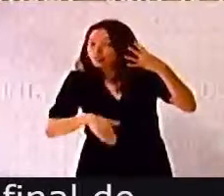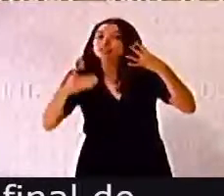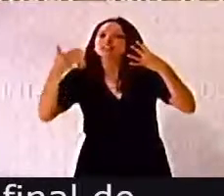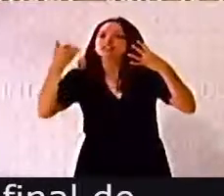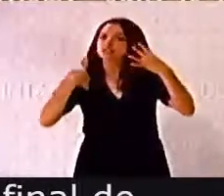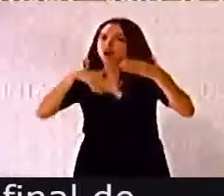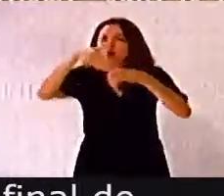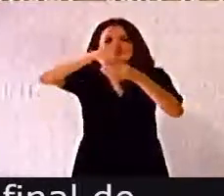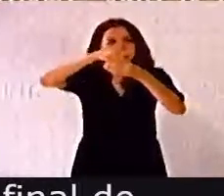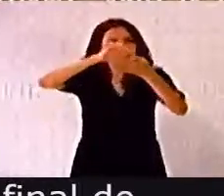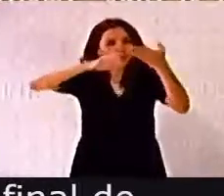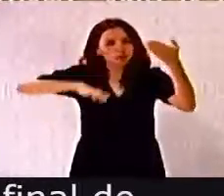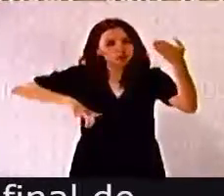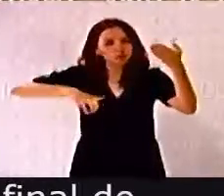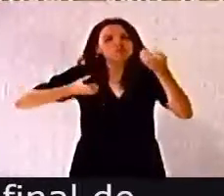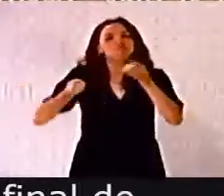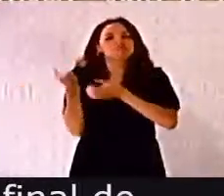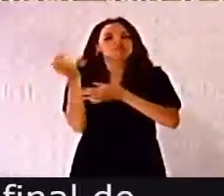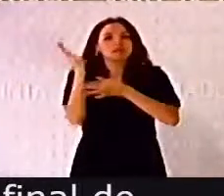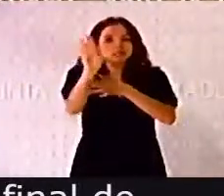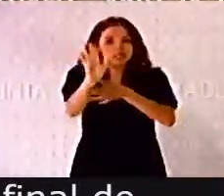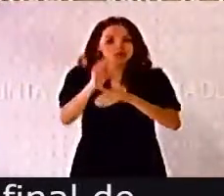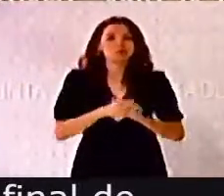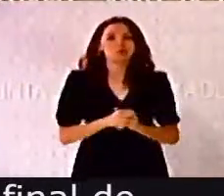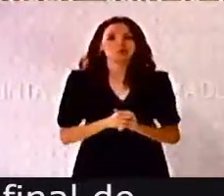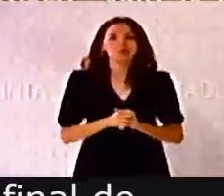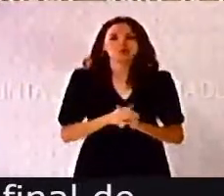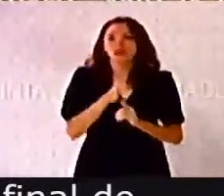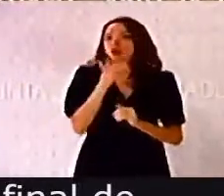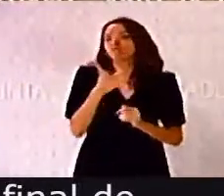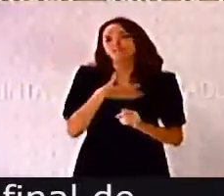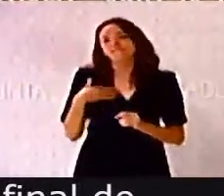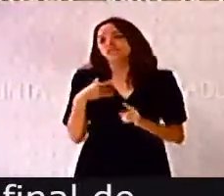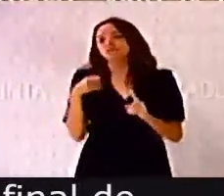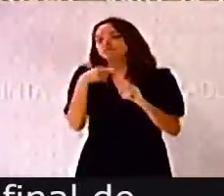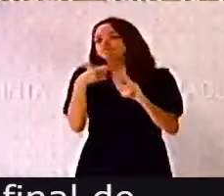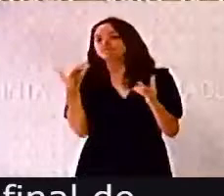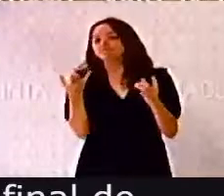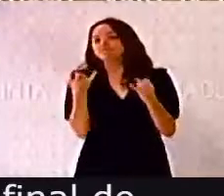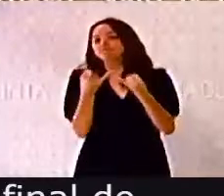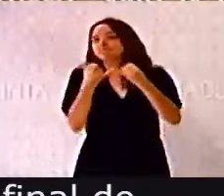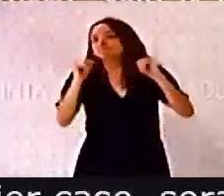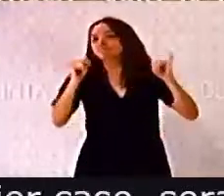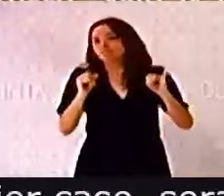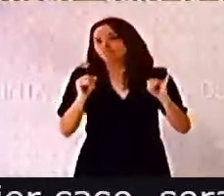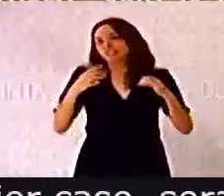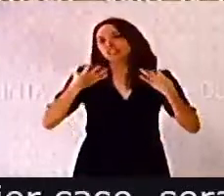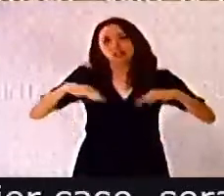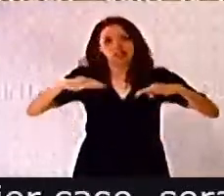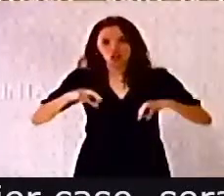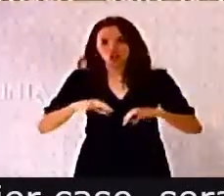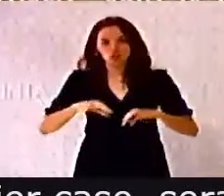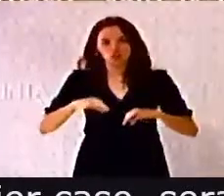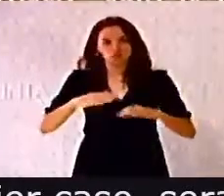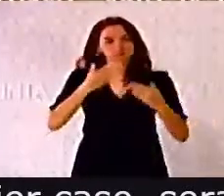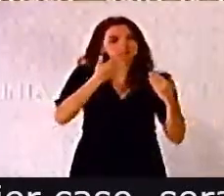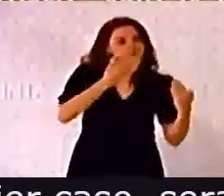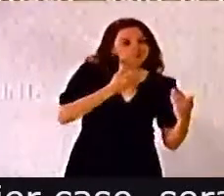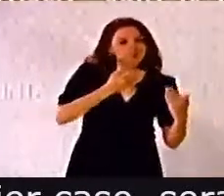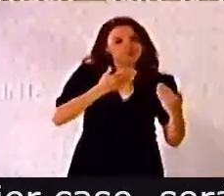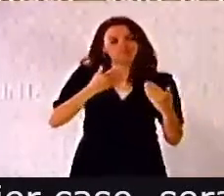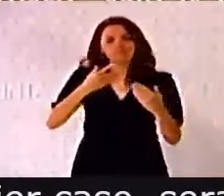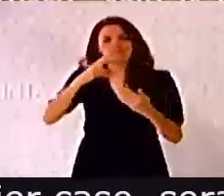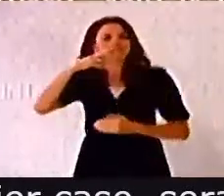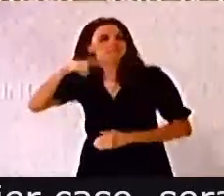contenido. En cualquier caso, ya digo que queremos que sea un acto sencillo y sentido. de agradecimiento, de reconocimiento y de recuerdo